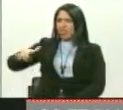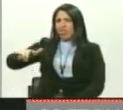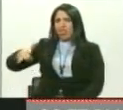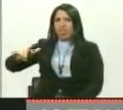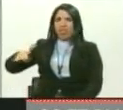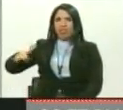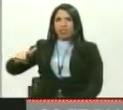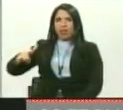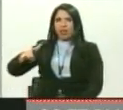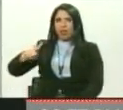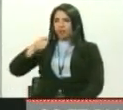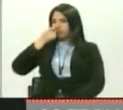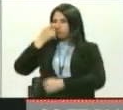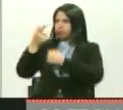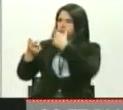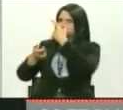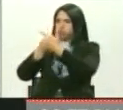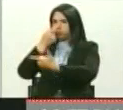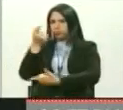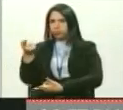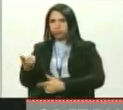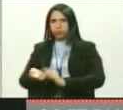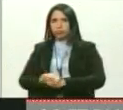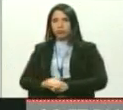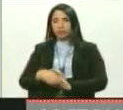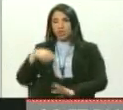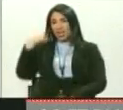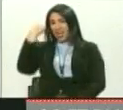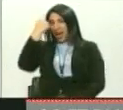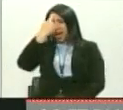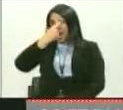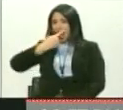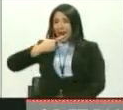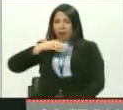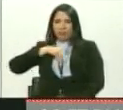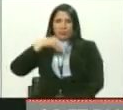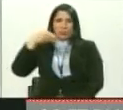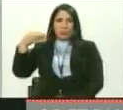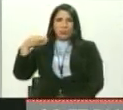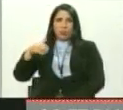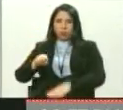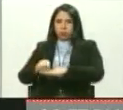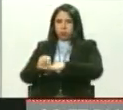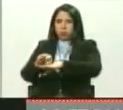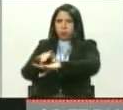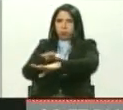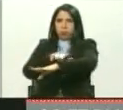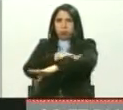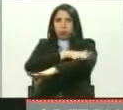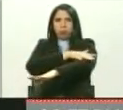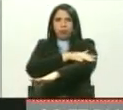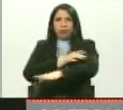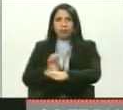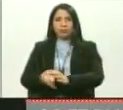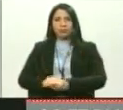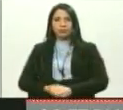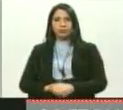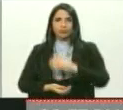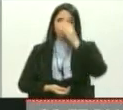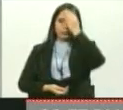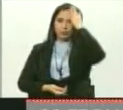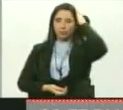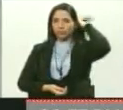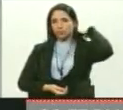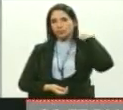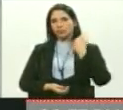Con títeres despreciables, con la cara y el alma brotada, enferma. Bueno,